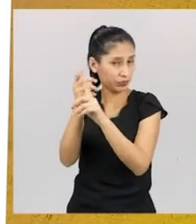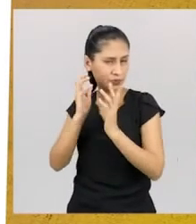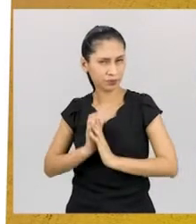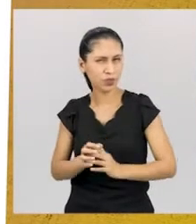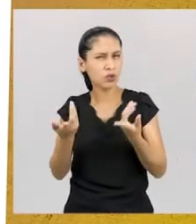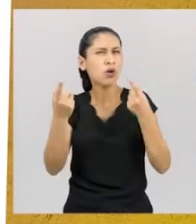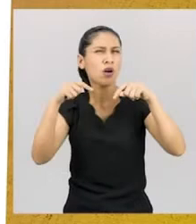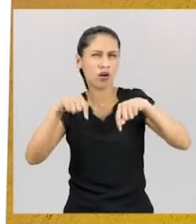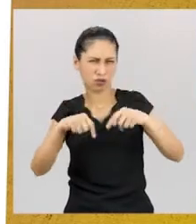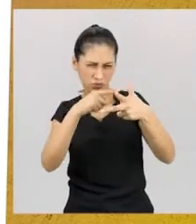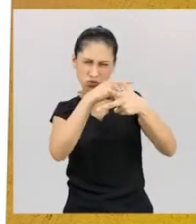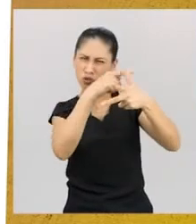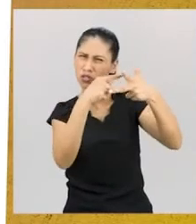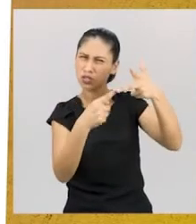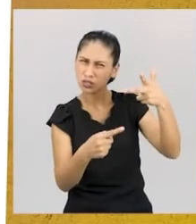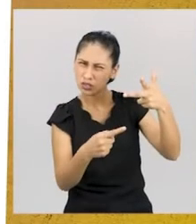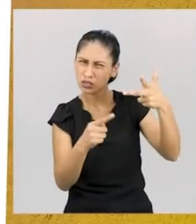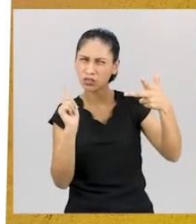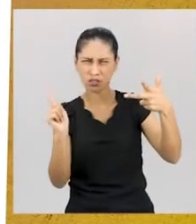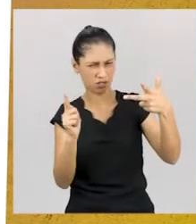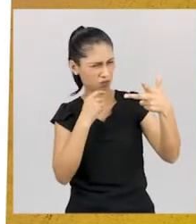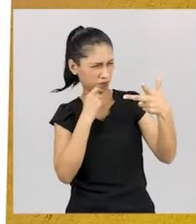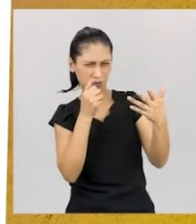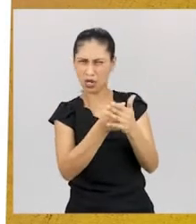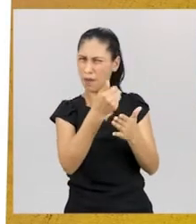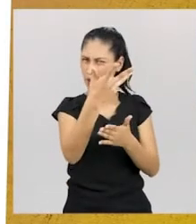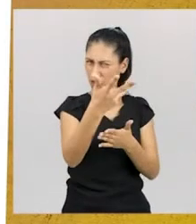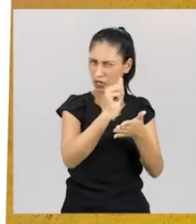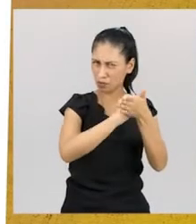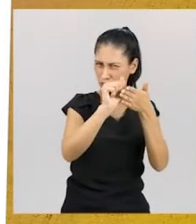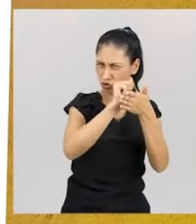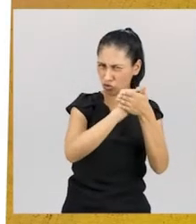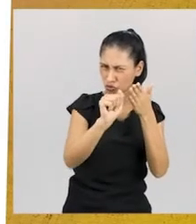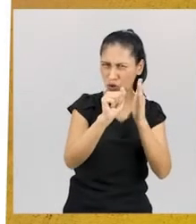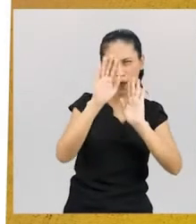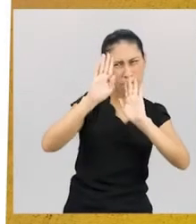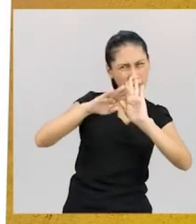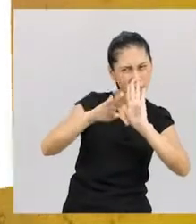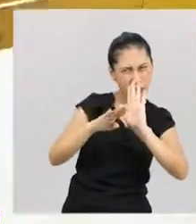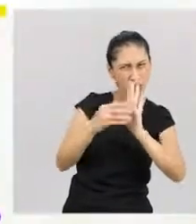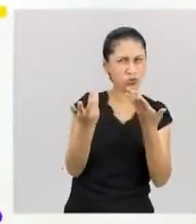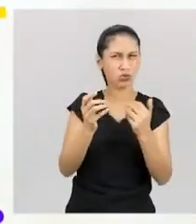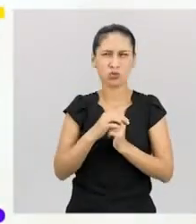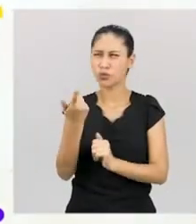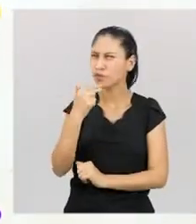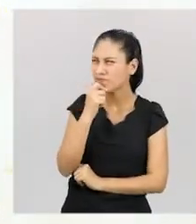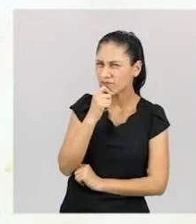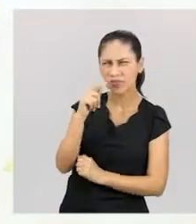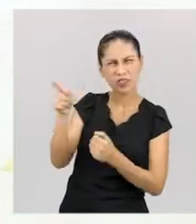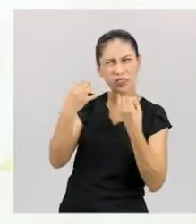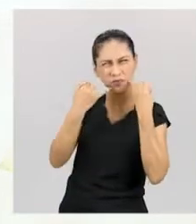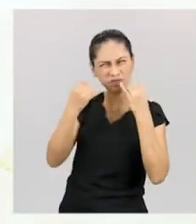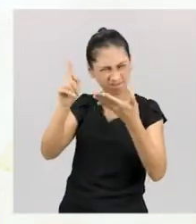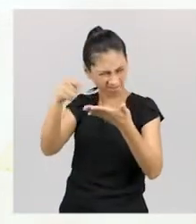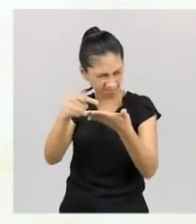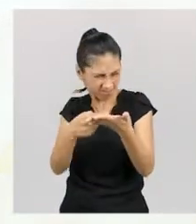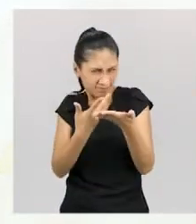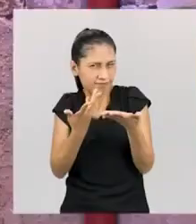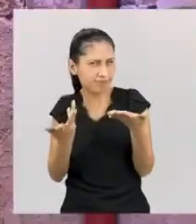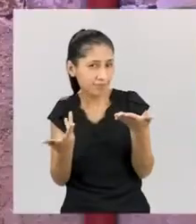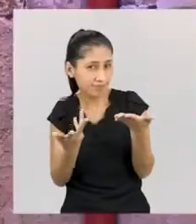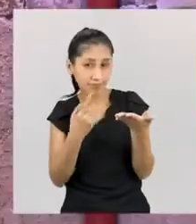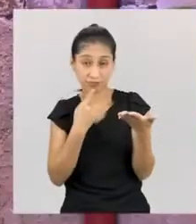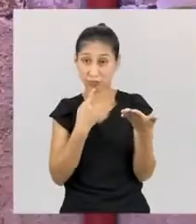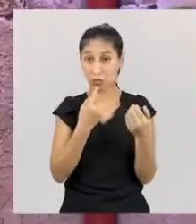actual. ¿Con cuál de las 3 opciones realizará un pago mensual menor? ¿Qué datos nos proporciona la situación